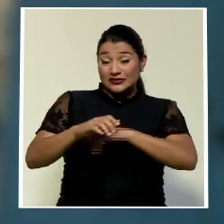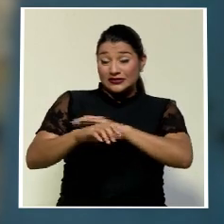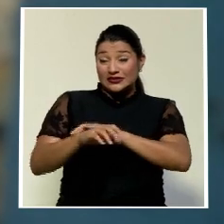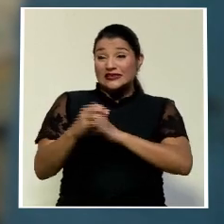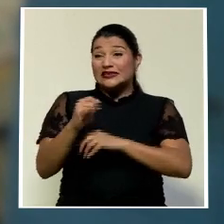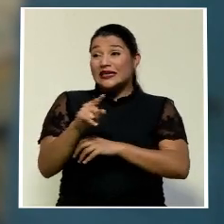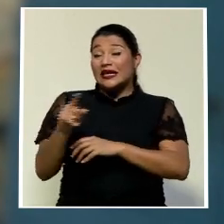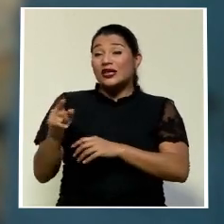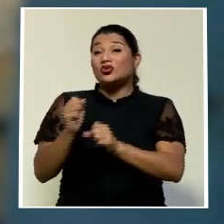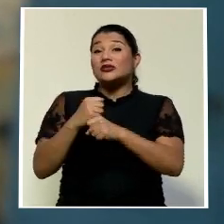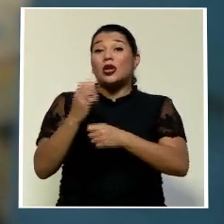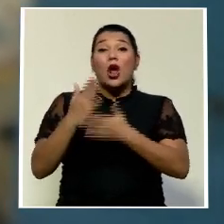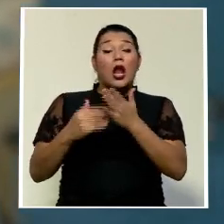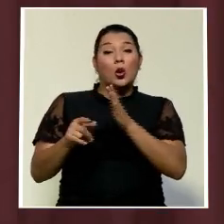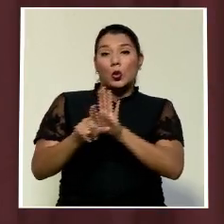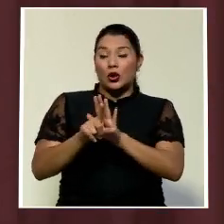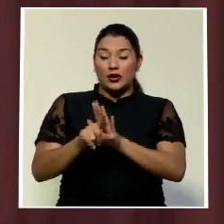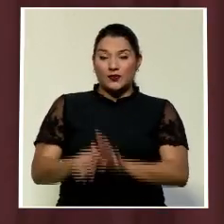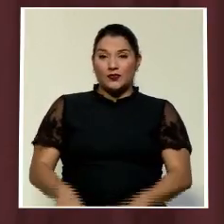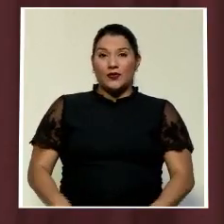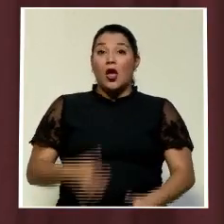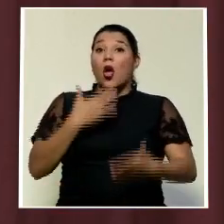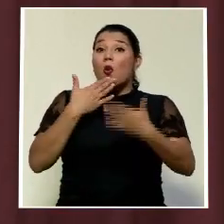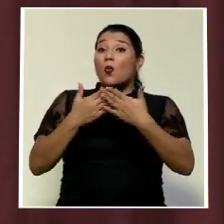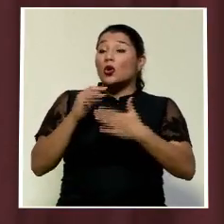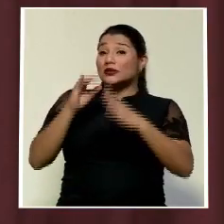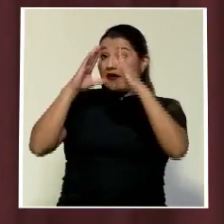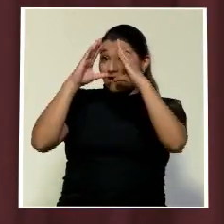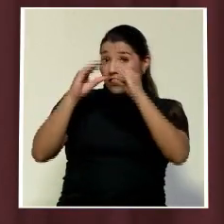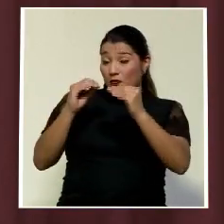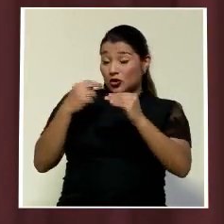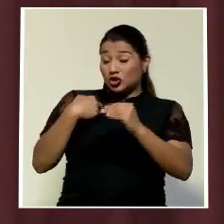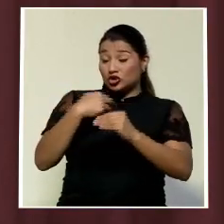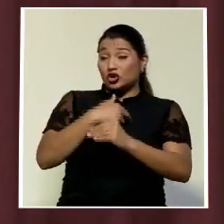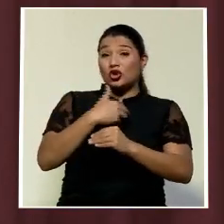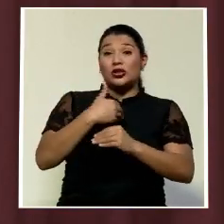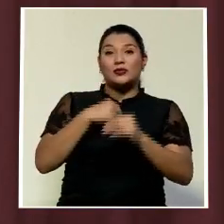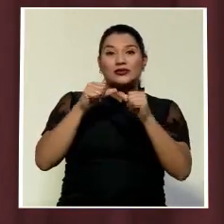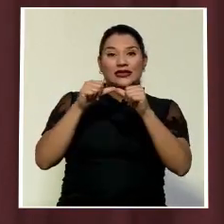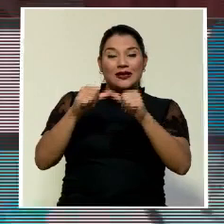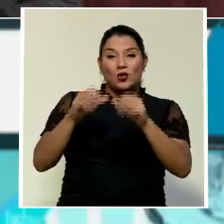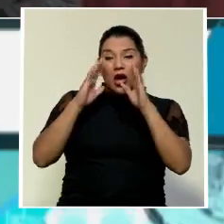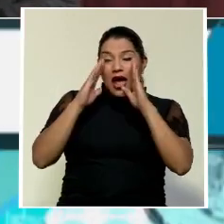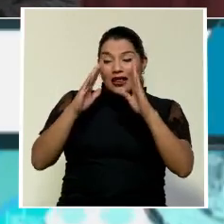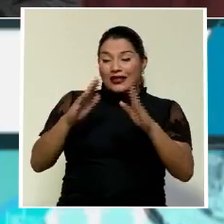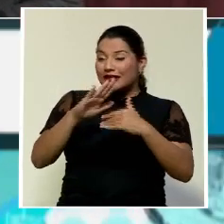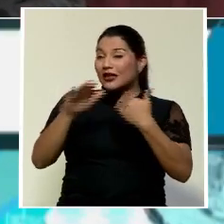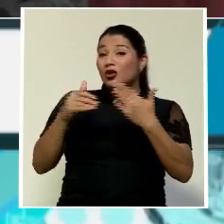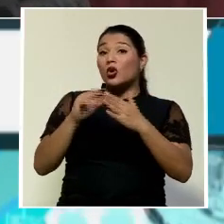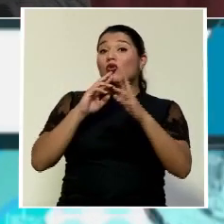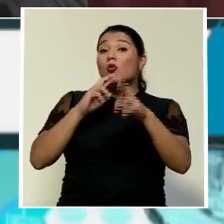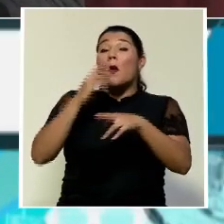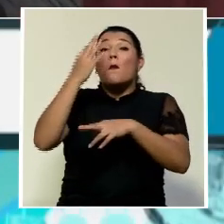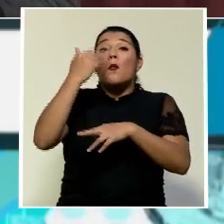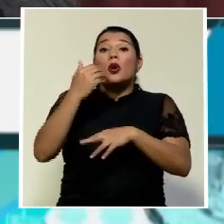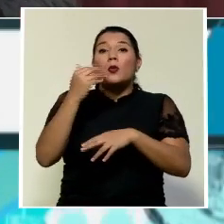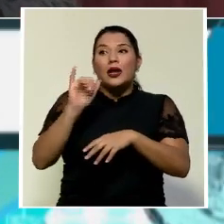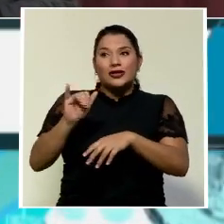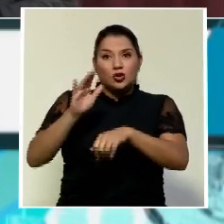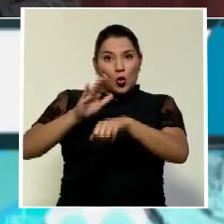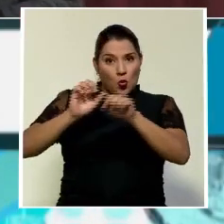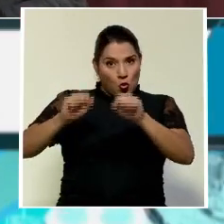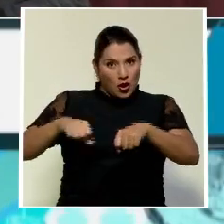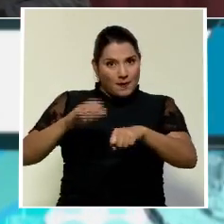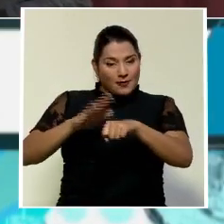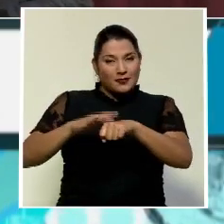cometido algún delito. Bien, esa es la información que tenemos. Estaremos al tanto de lo que se resuelva porque esto podría permitir al Ministerio